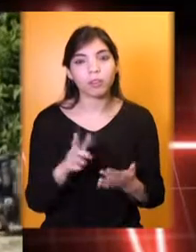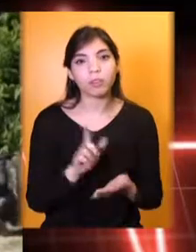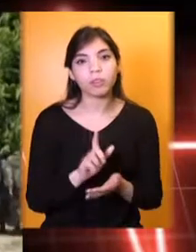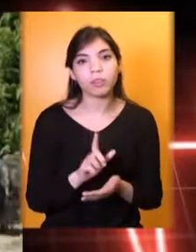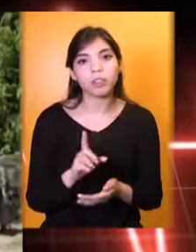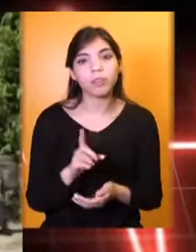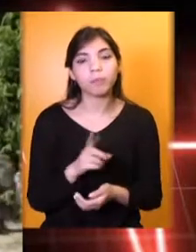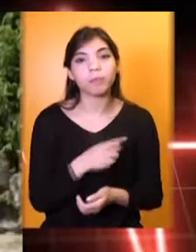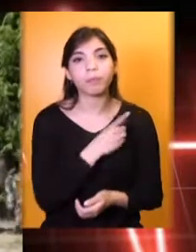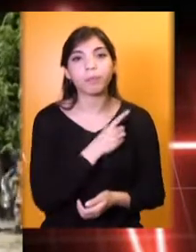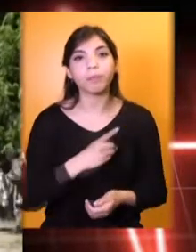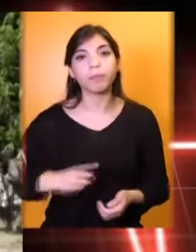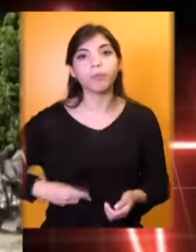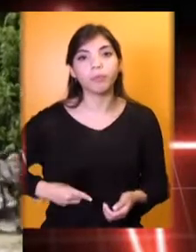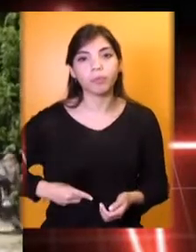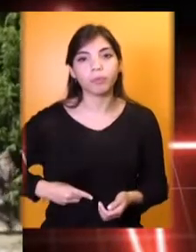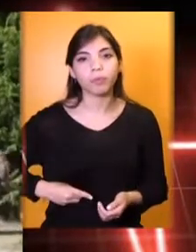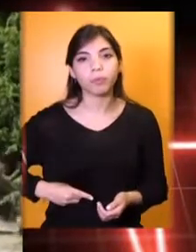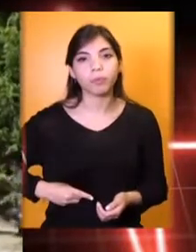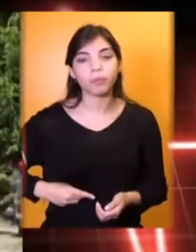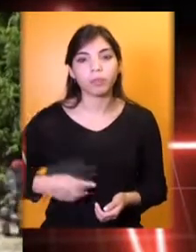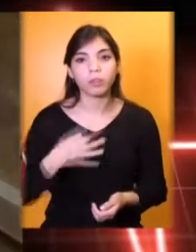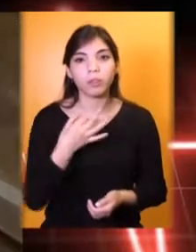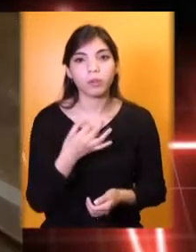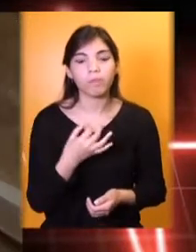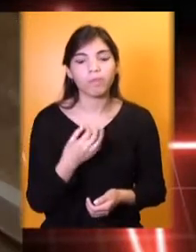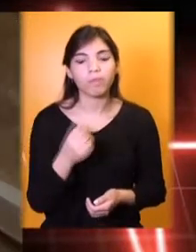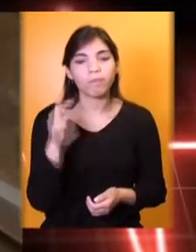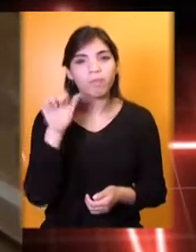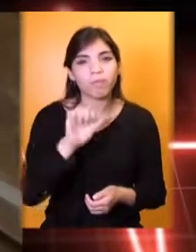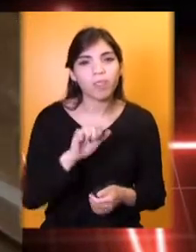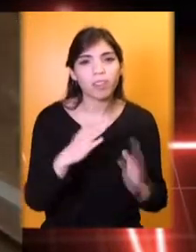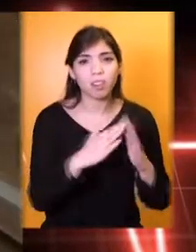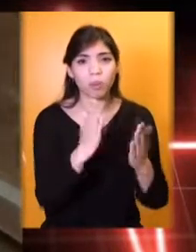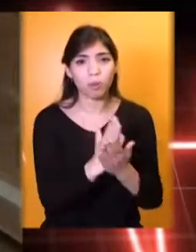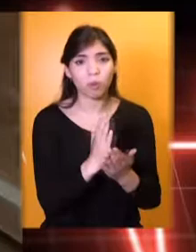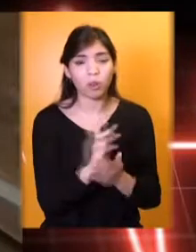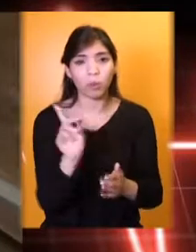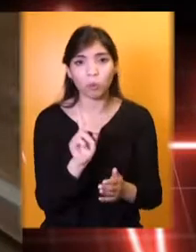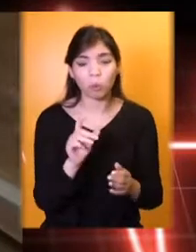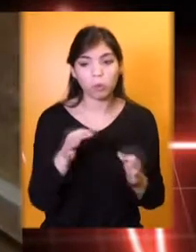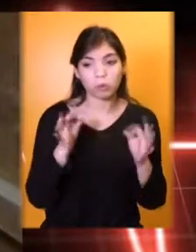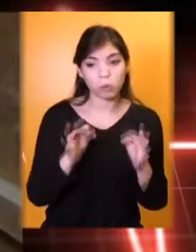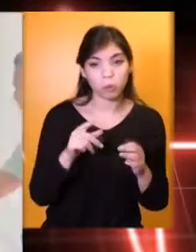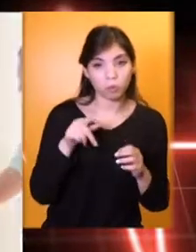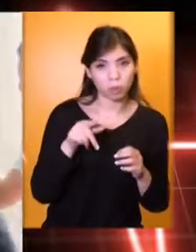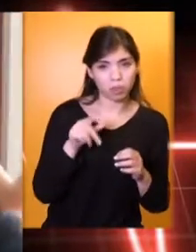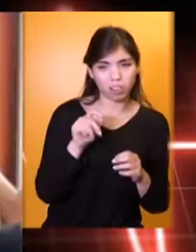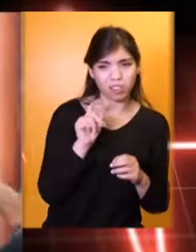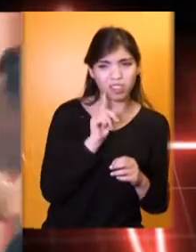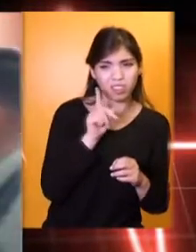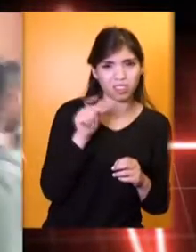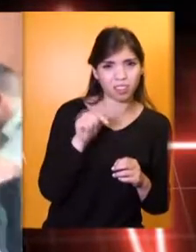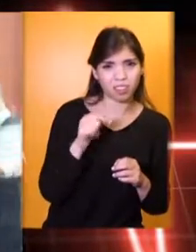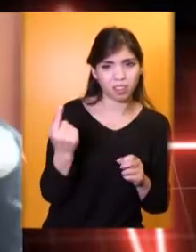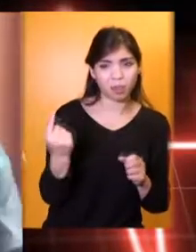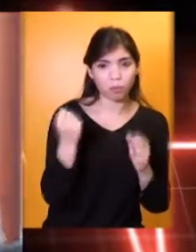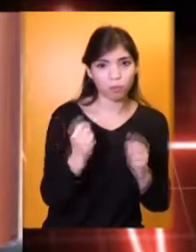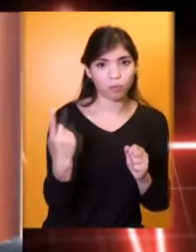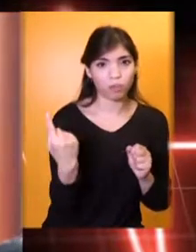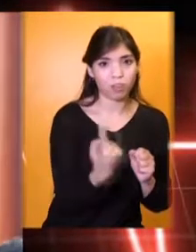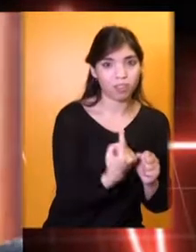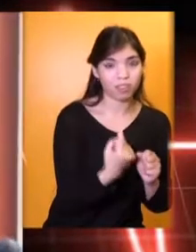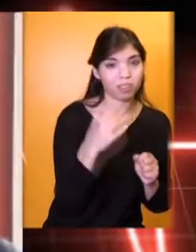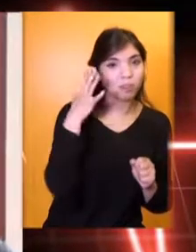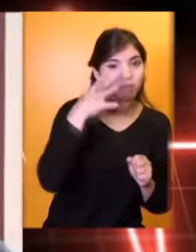lamentable el hecho que los establecimientos educacionales no hayan tenido una mayor rigurosidad a la hora de verificar los antecedentes de los sujetos que ingresan hasta las